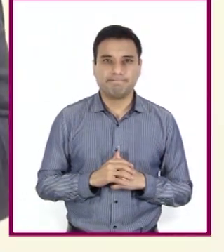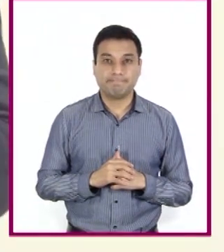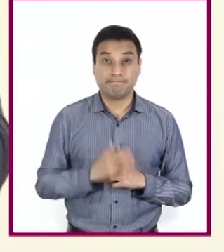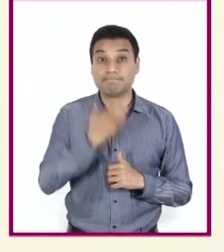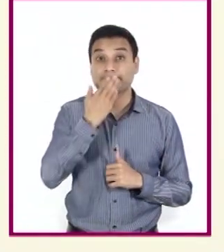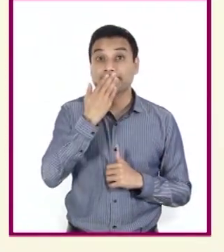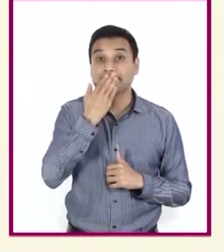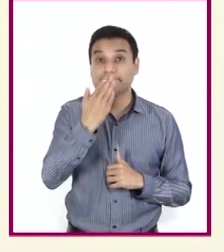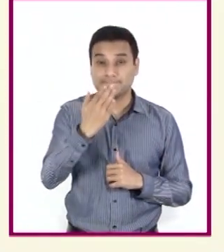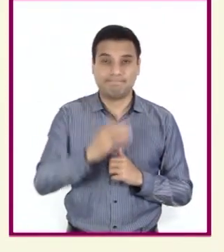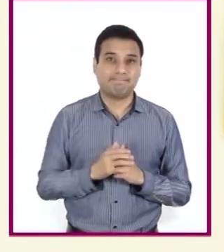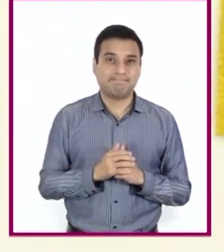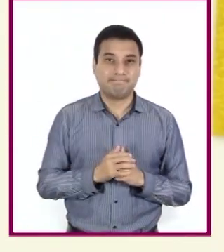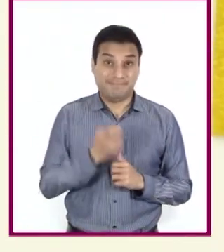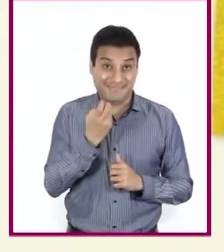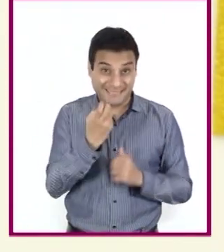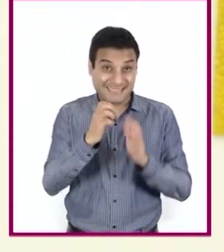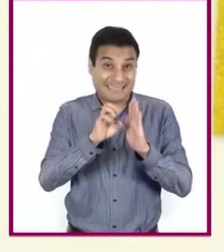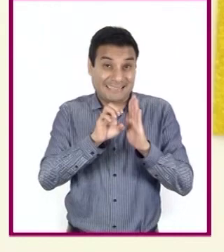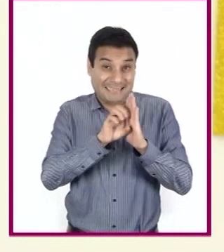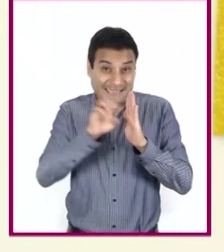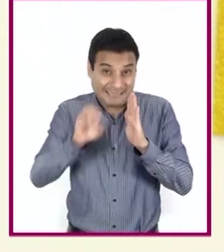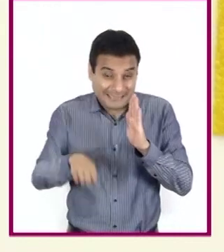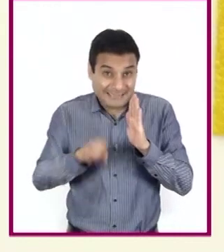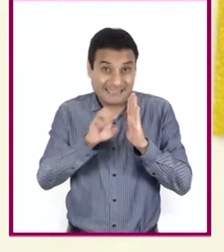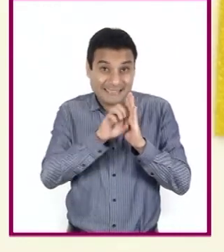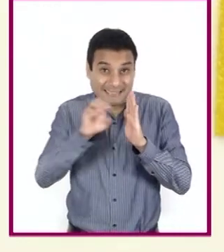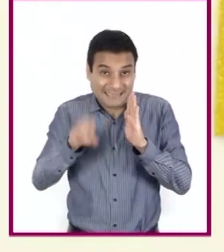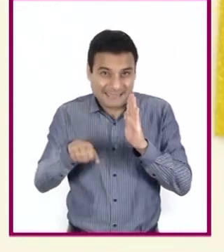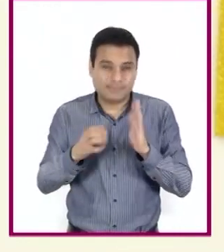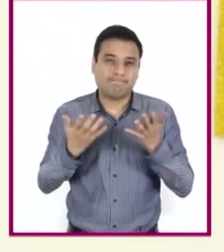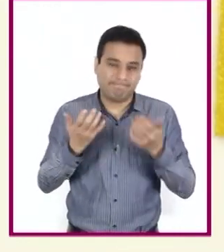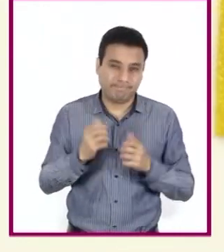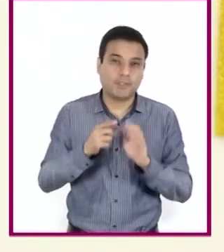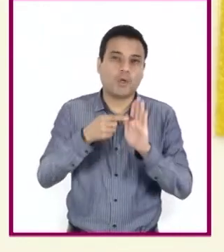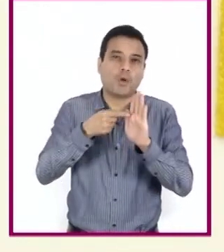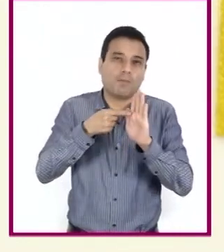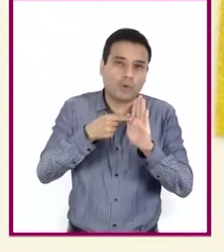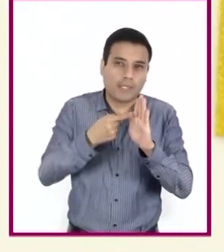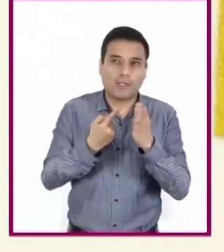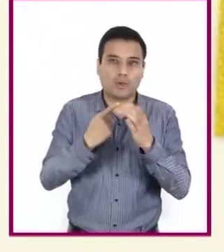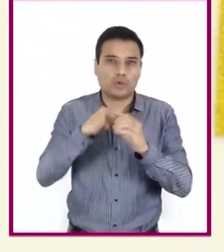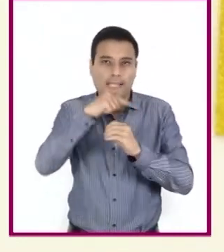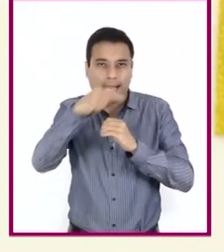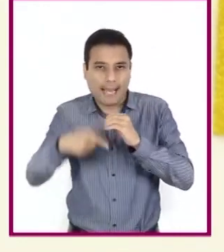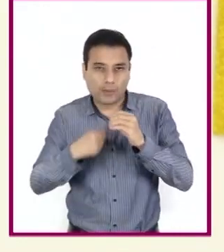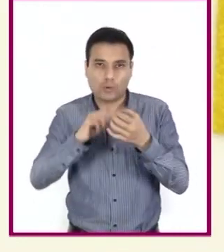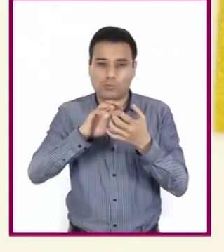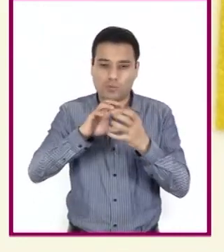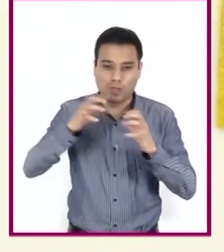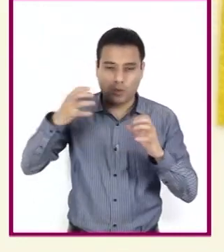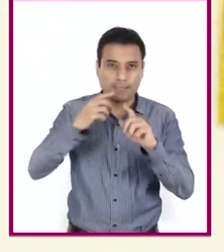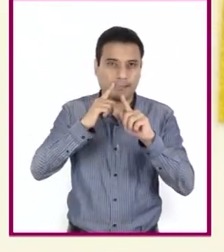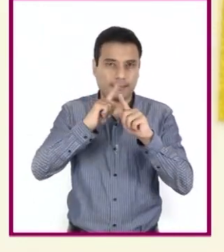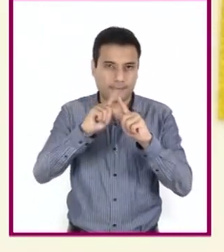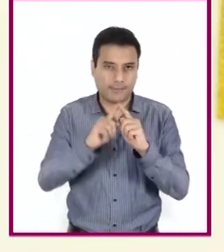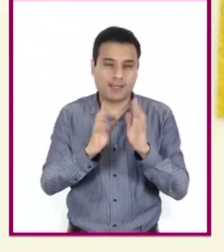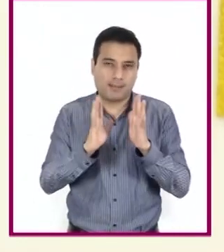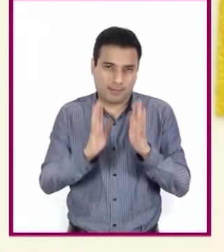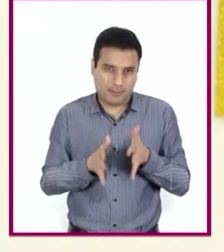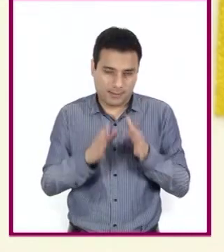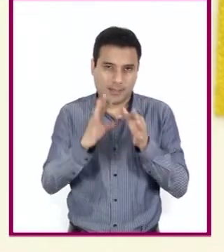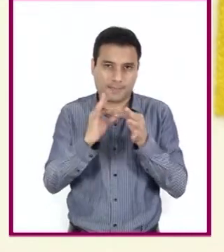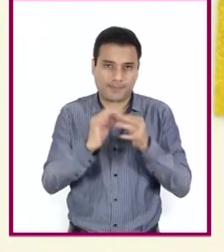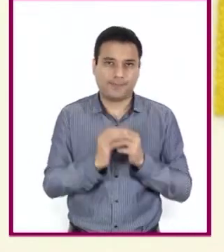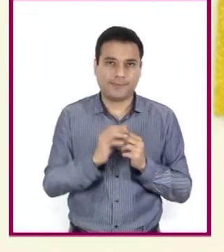Muy bien, con estos ejemplos hemos integrado los modelos y las representaciones de átomos y moléculas vistos hasta ahora. El